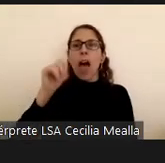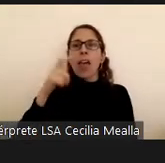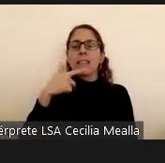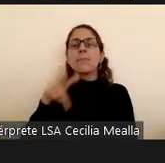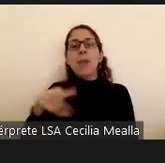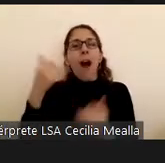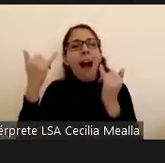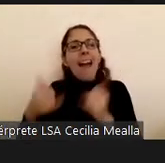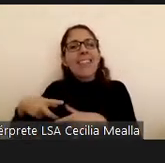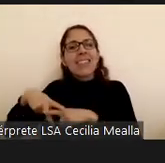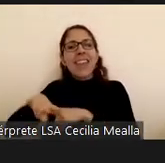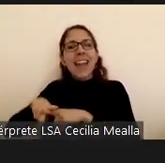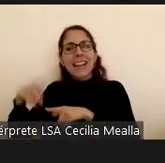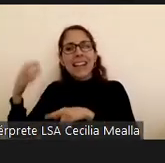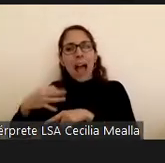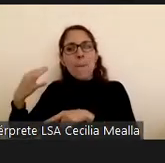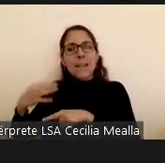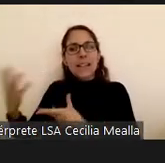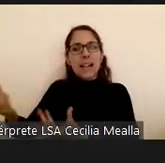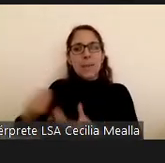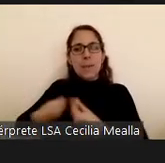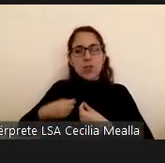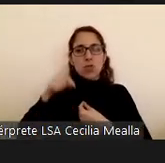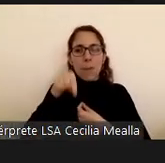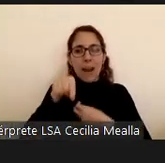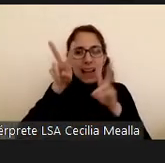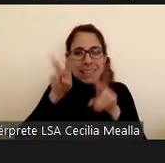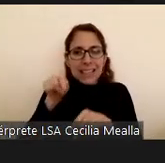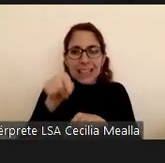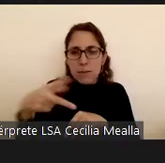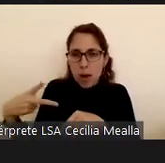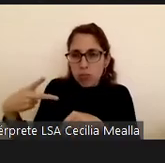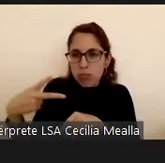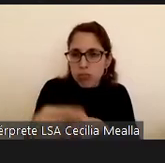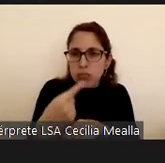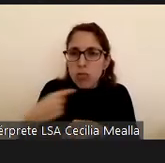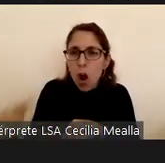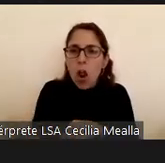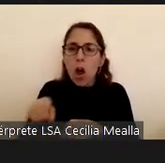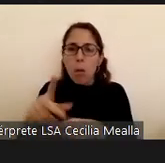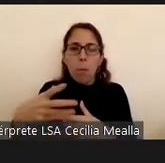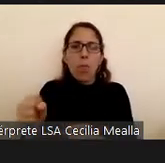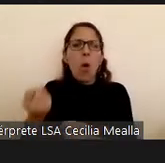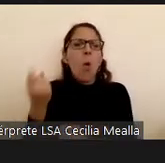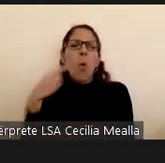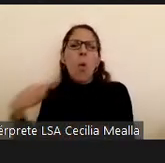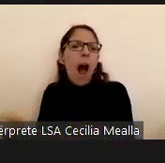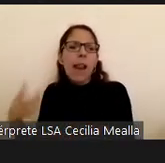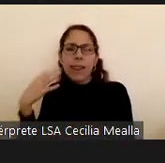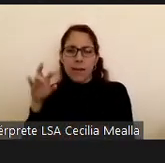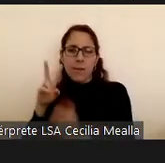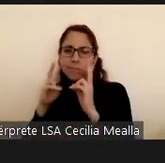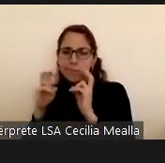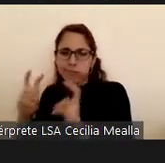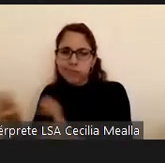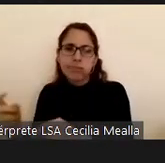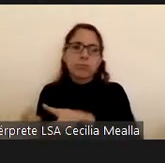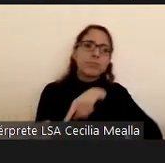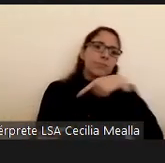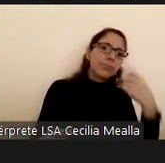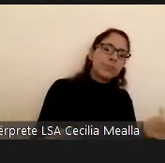entonces busquen, ¿sí? Esta es más fácil porque ya la vimos, ¿no? ¿Cuáles eran ese tipo